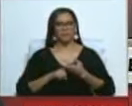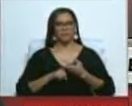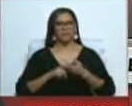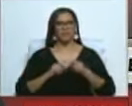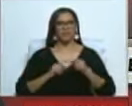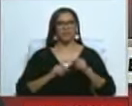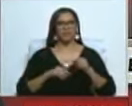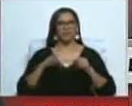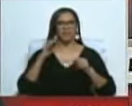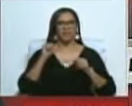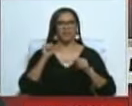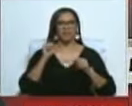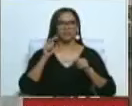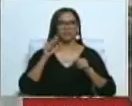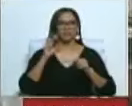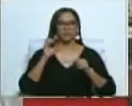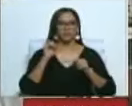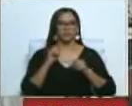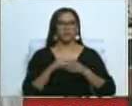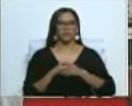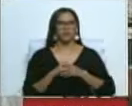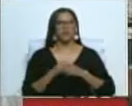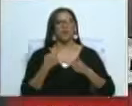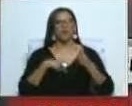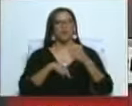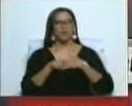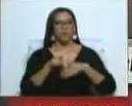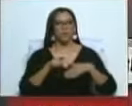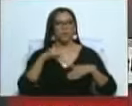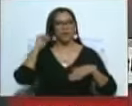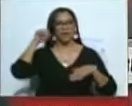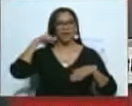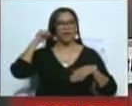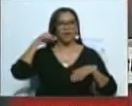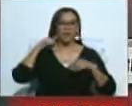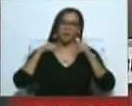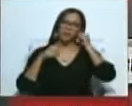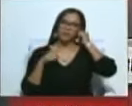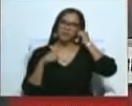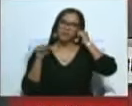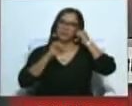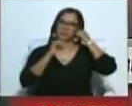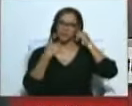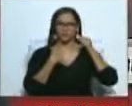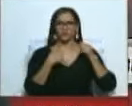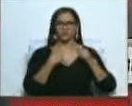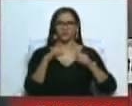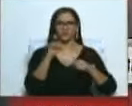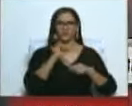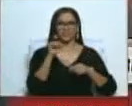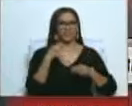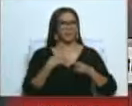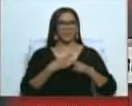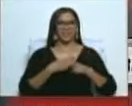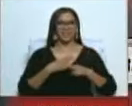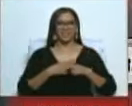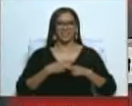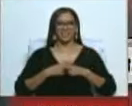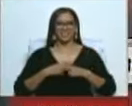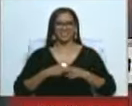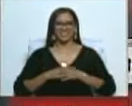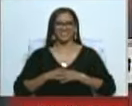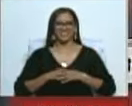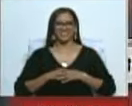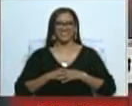Castro Soteldo. Fuimos así, grabamos un... ¿Quién venía manejando? Yo. Qué peligro.